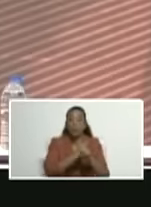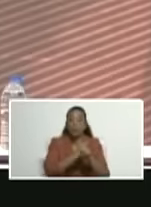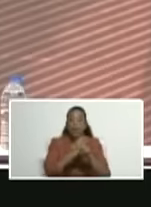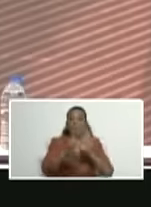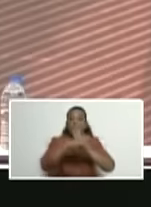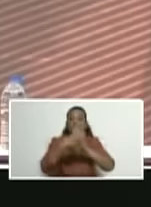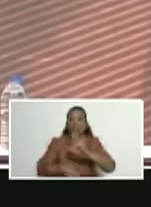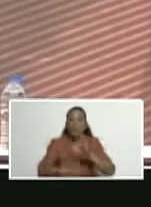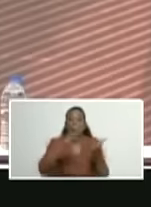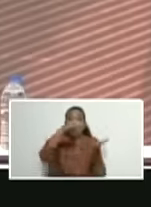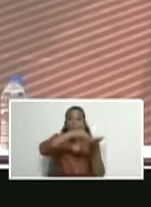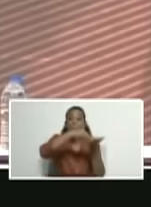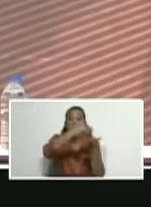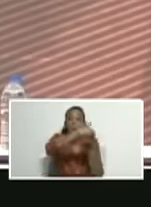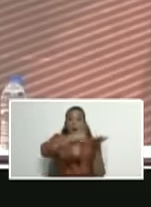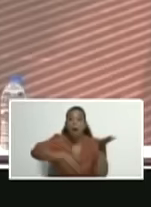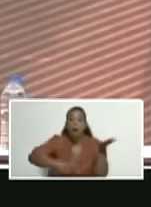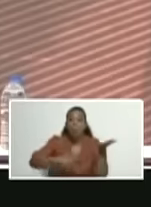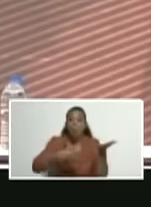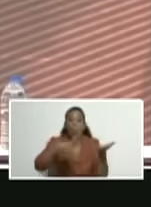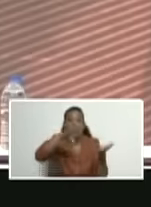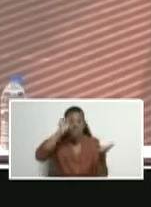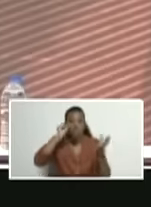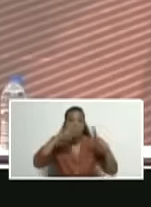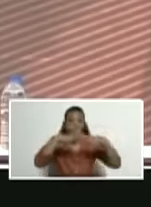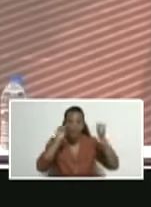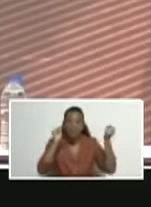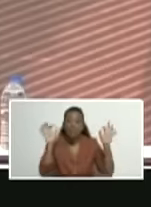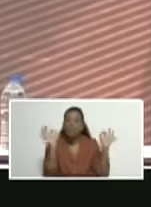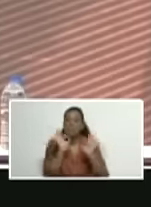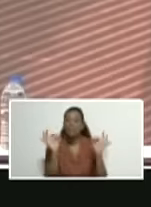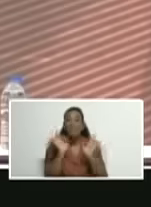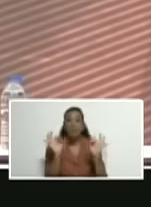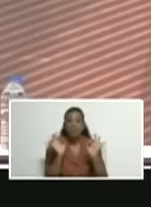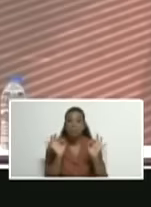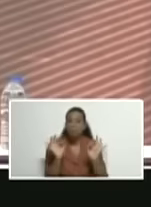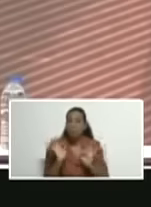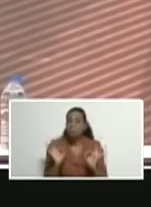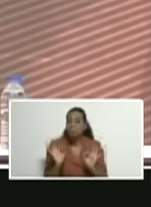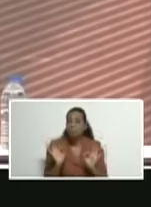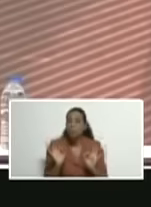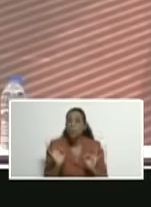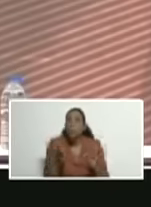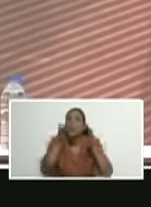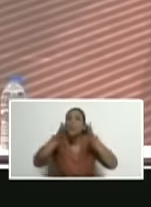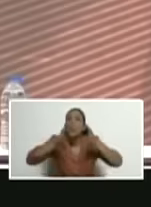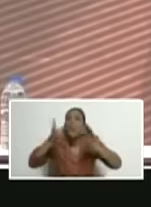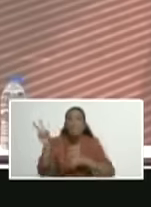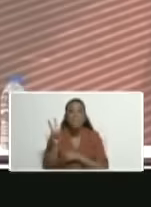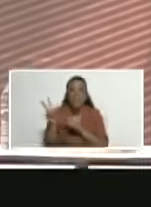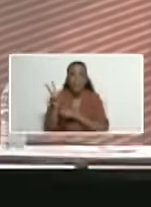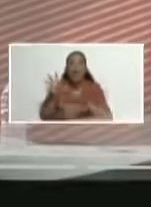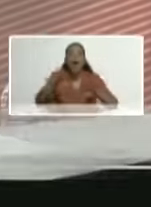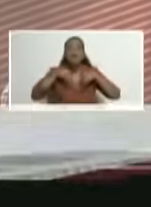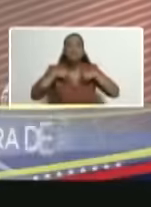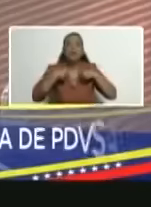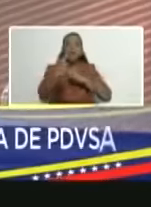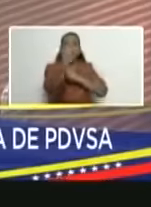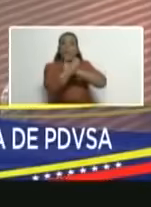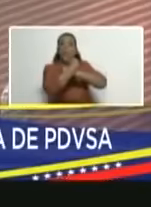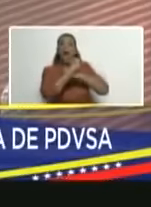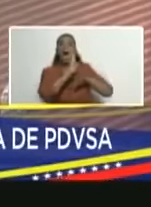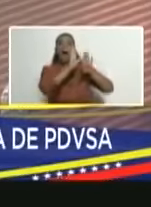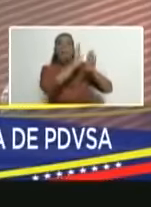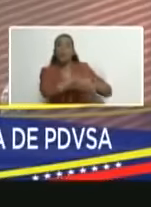Este memorándum de entendimiento de ninguna manera sugiere que Venezuela acepta o